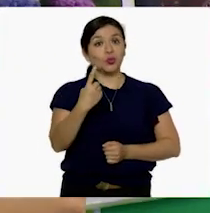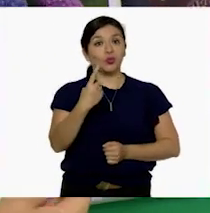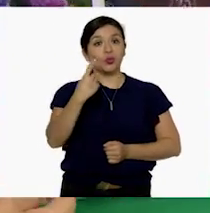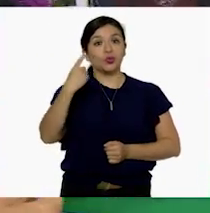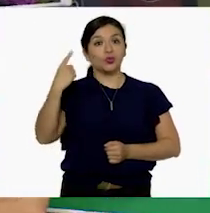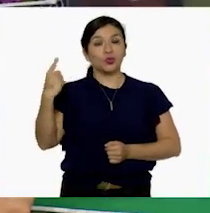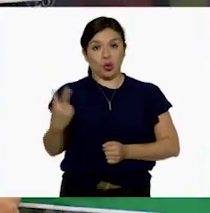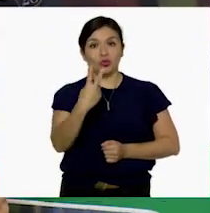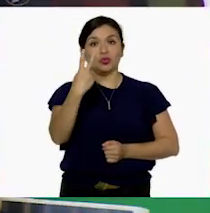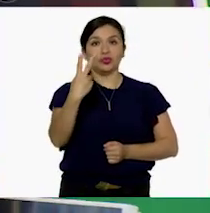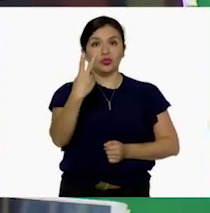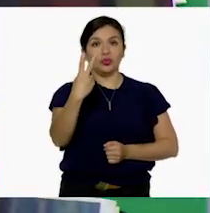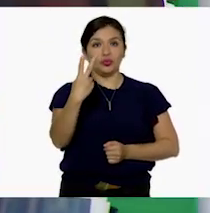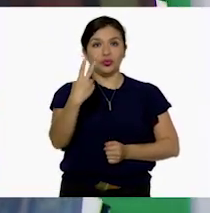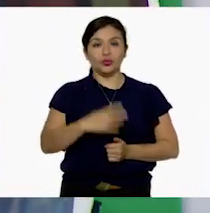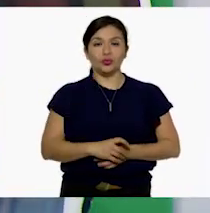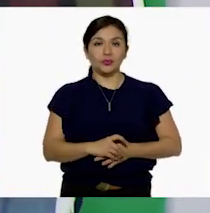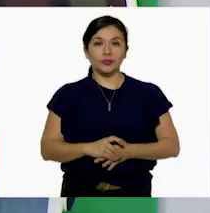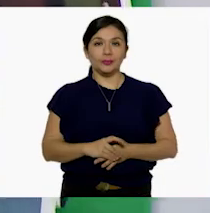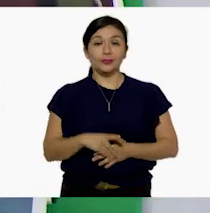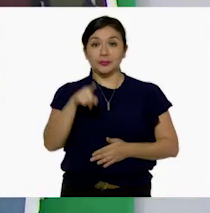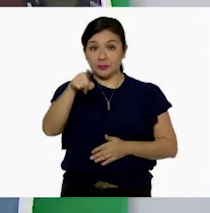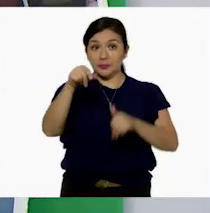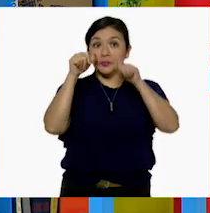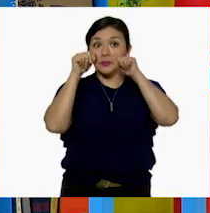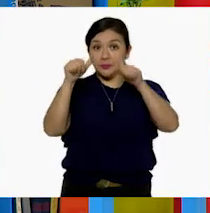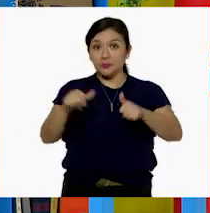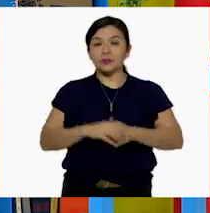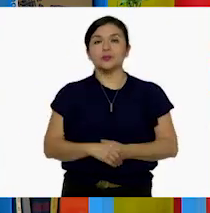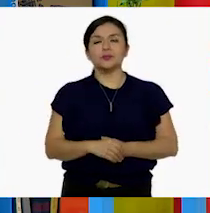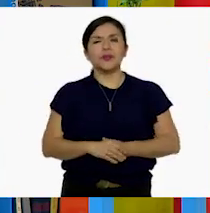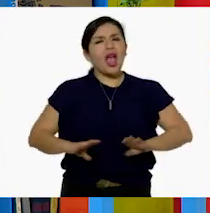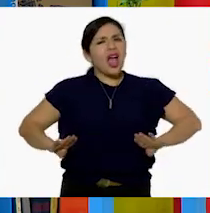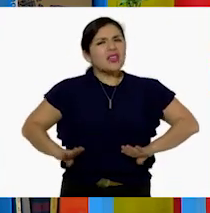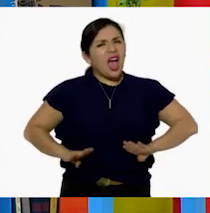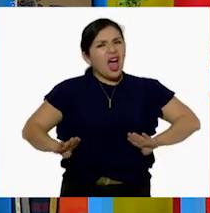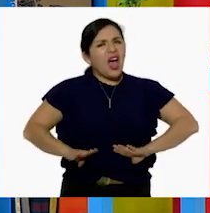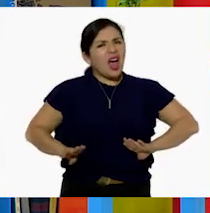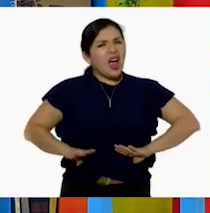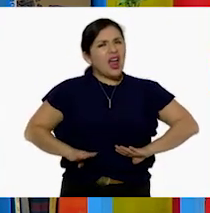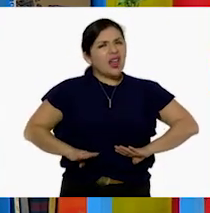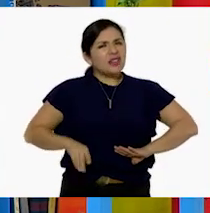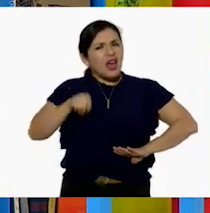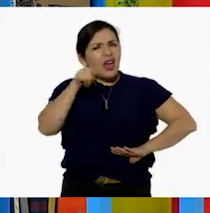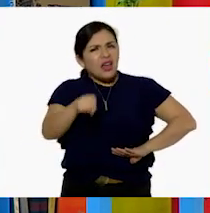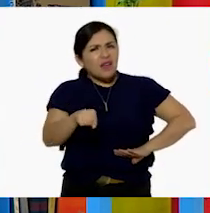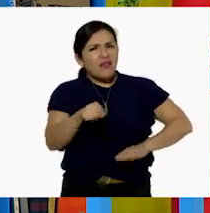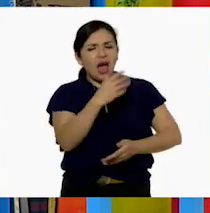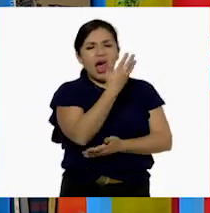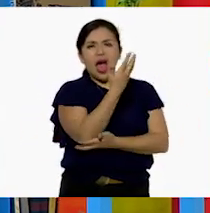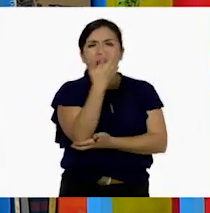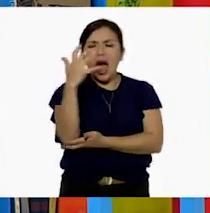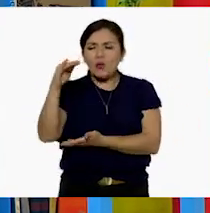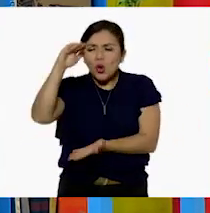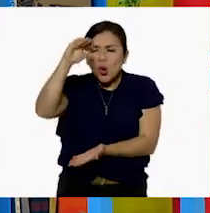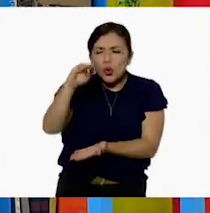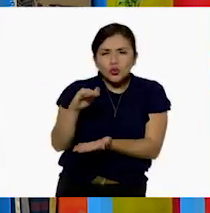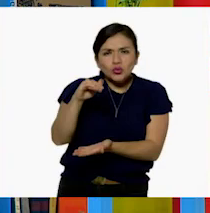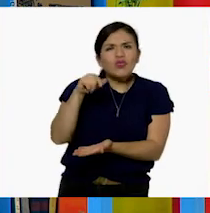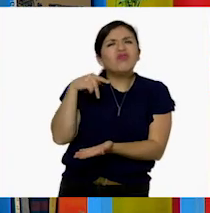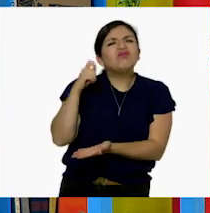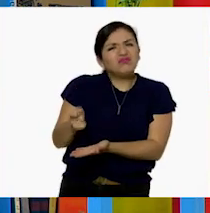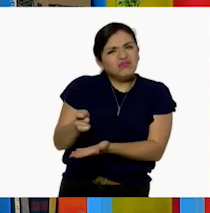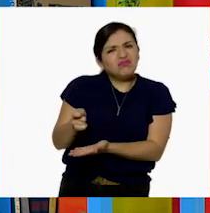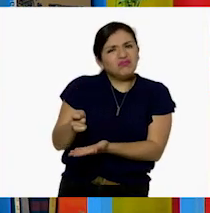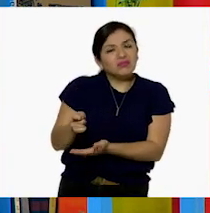y avanzo dos. Atento, ¿qué características tienen los arbustos?